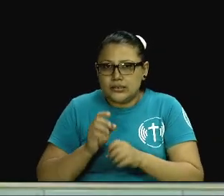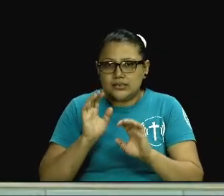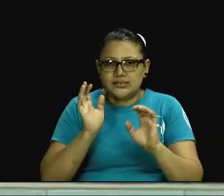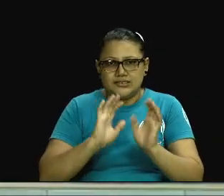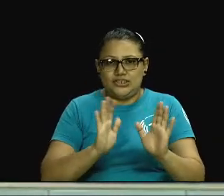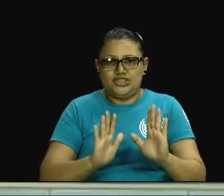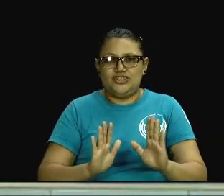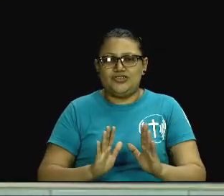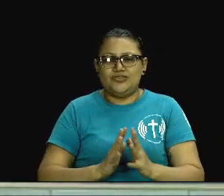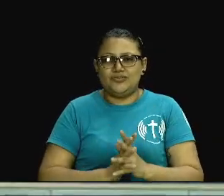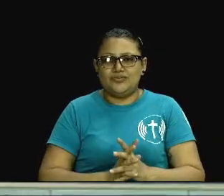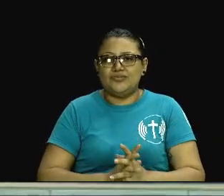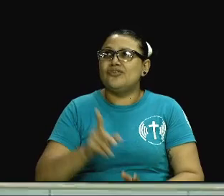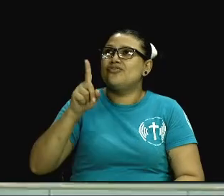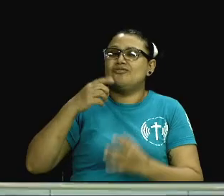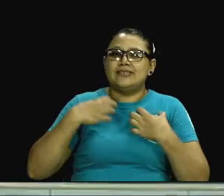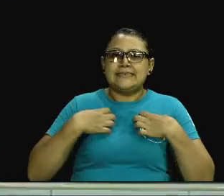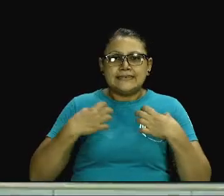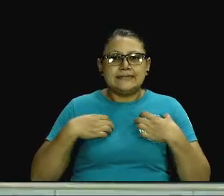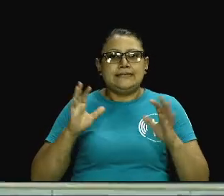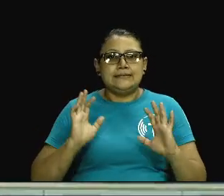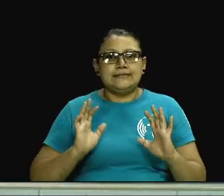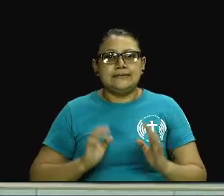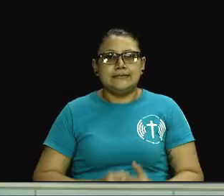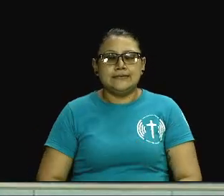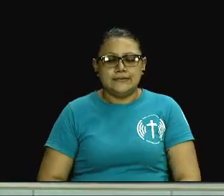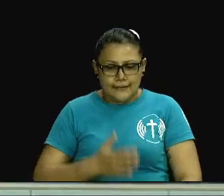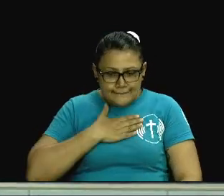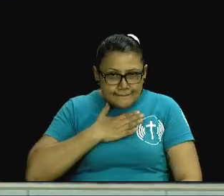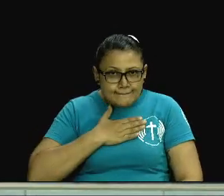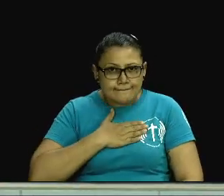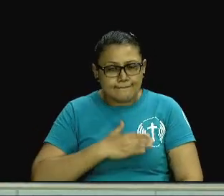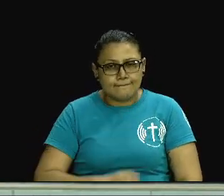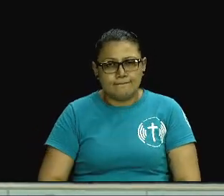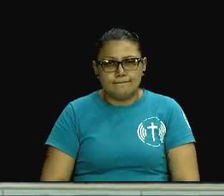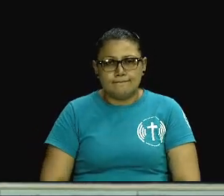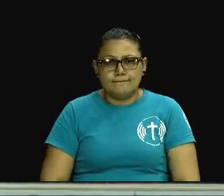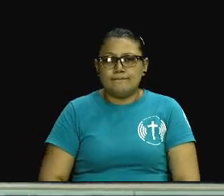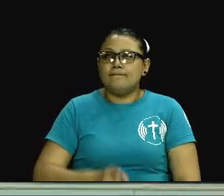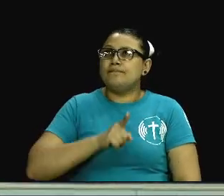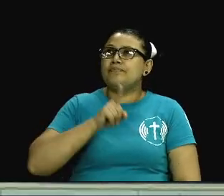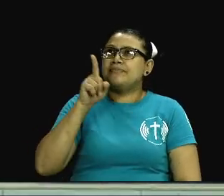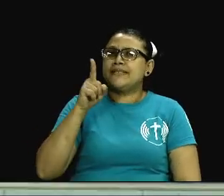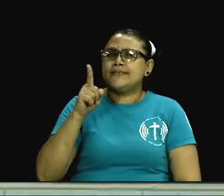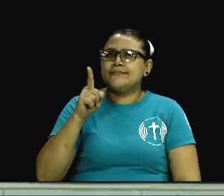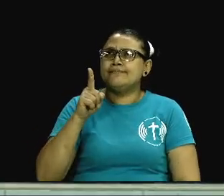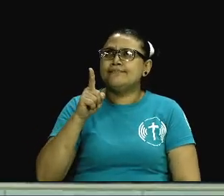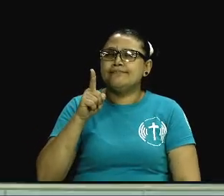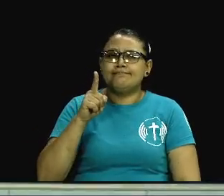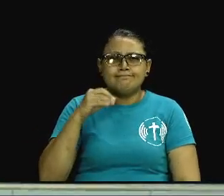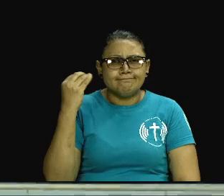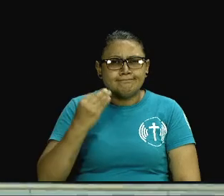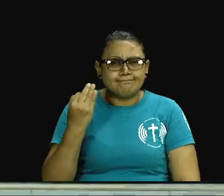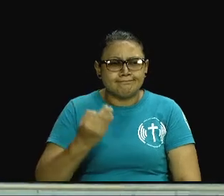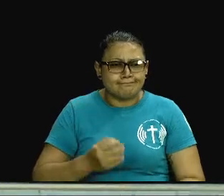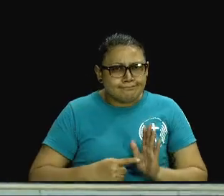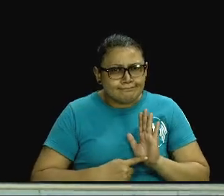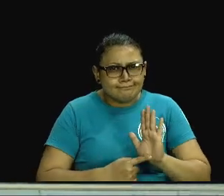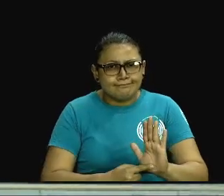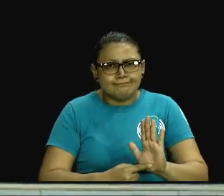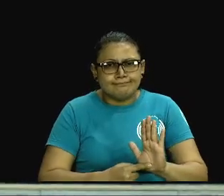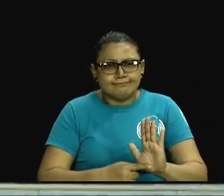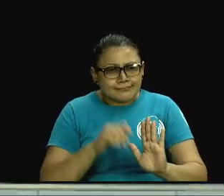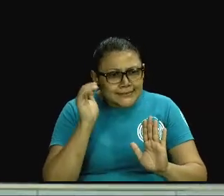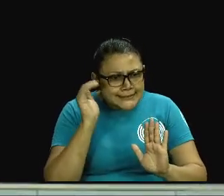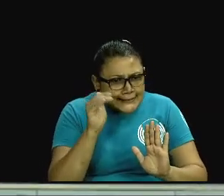mi dios está vivo y eso era lo que elías tenía que enseñarle a este pueblo y a este rey perdido